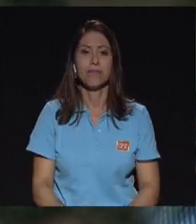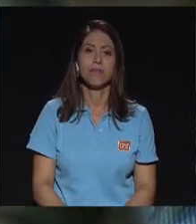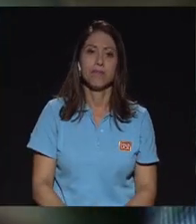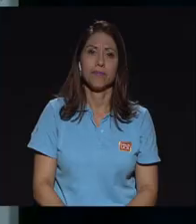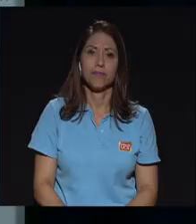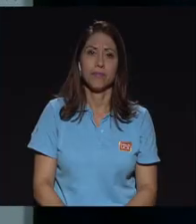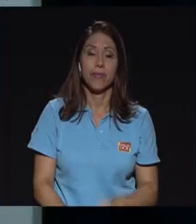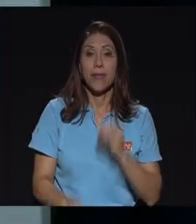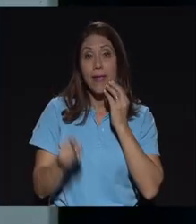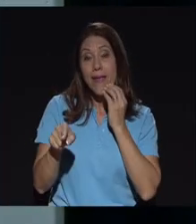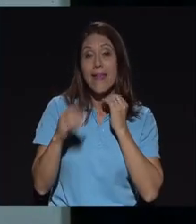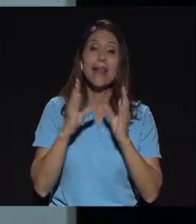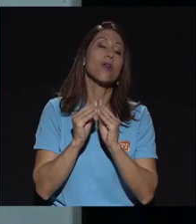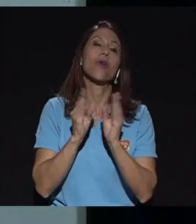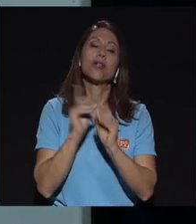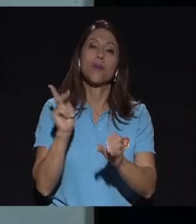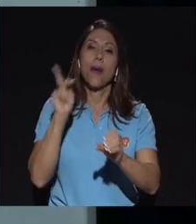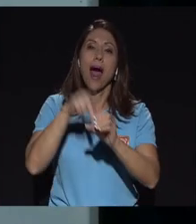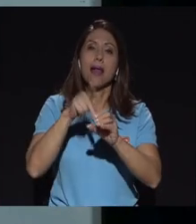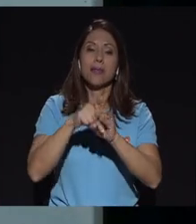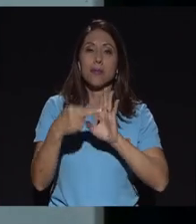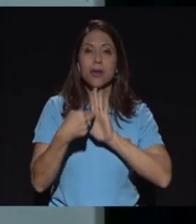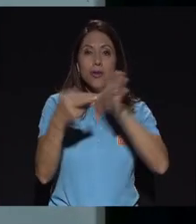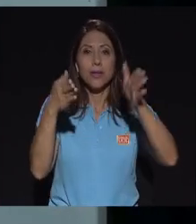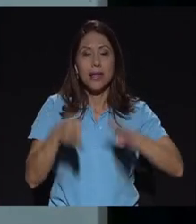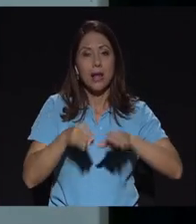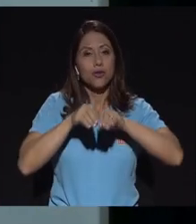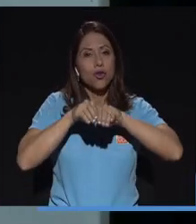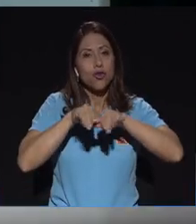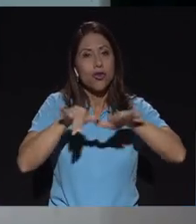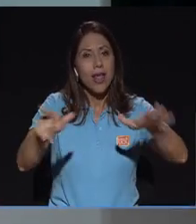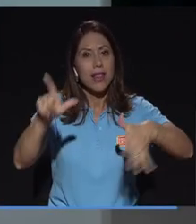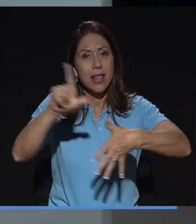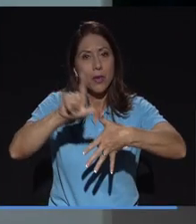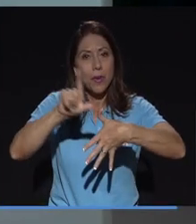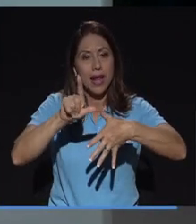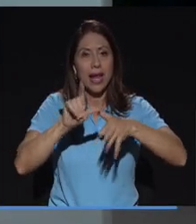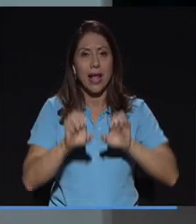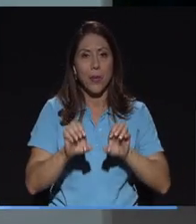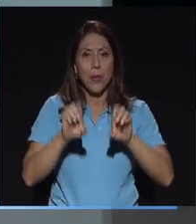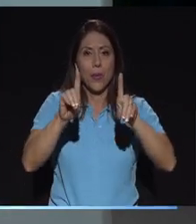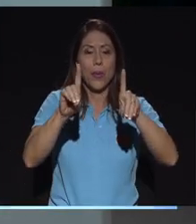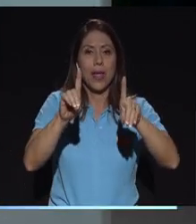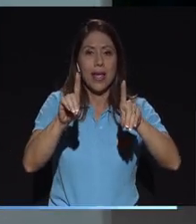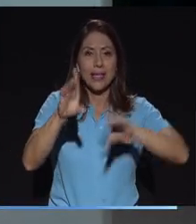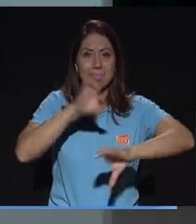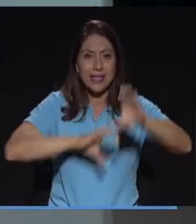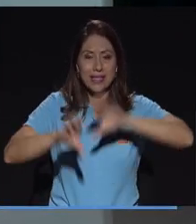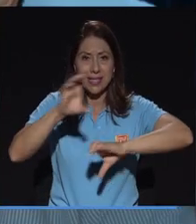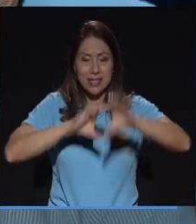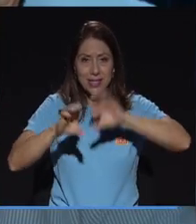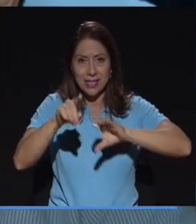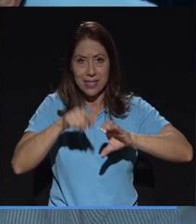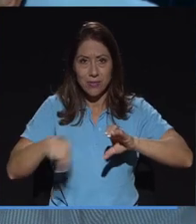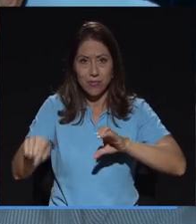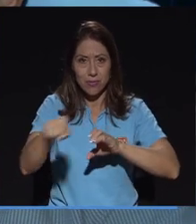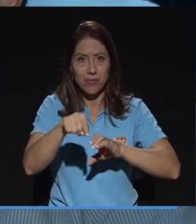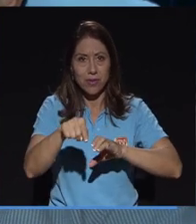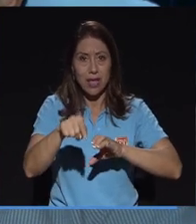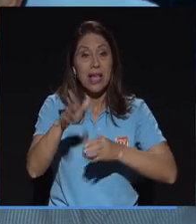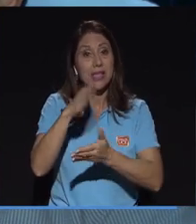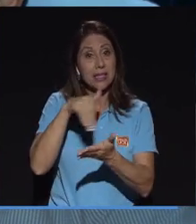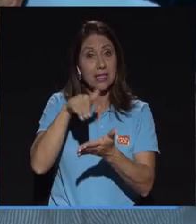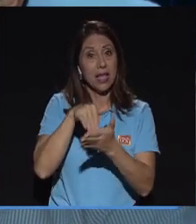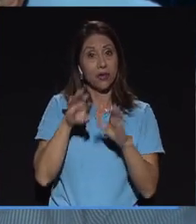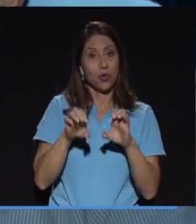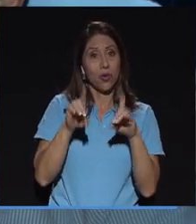también. En el Congreso participaron representantes de la Red Latinoamericana de Didáctica de las Ciencias, RedLat, a la que pertenecen